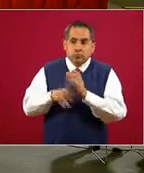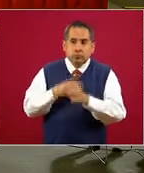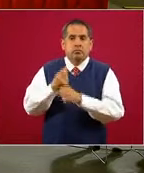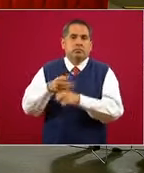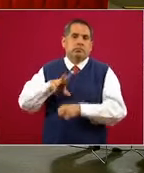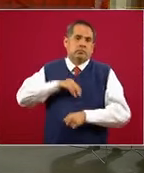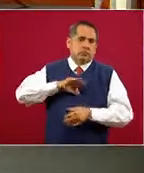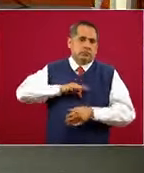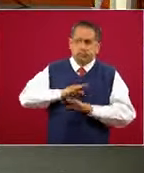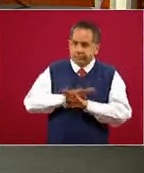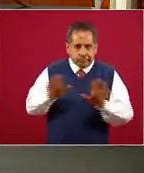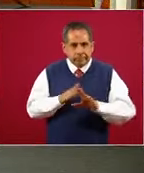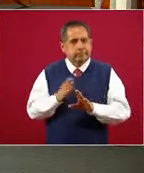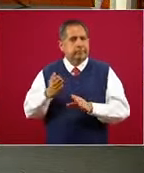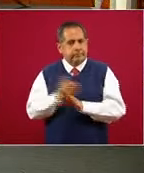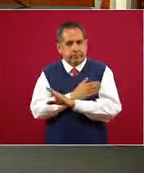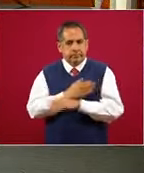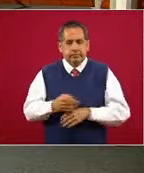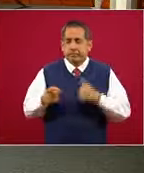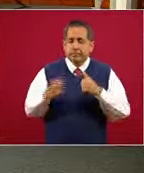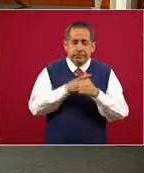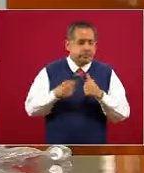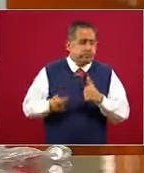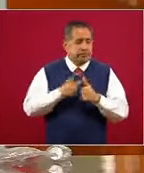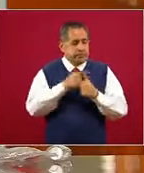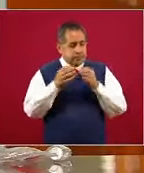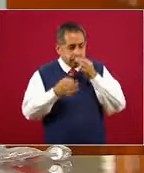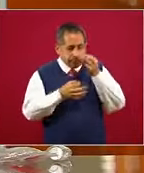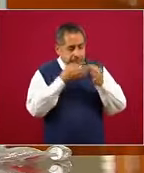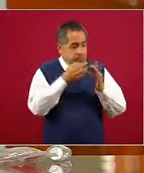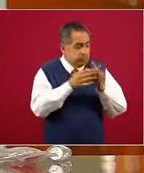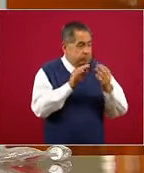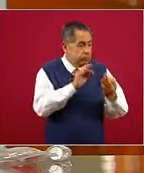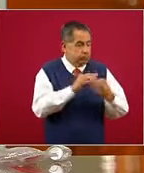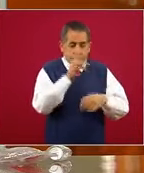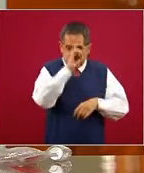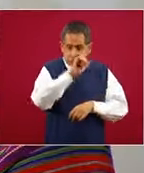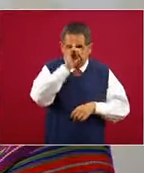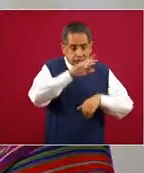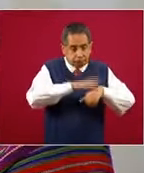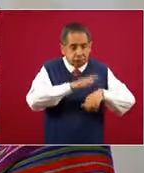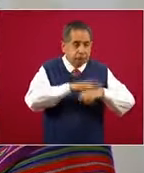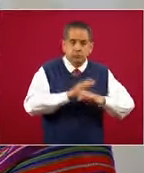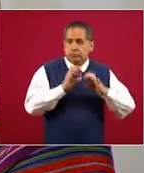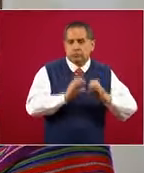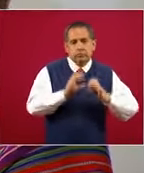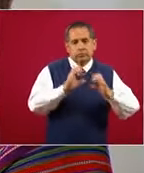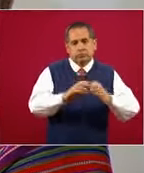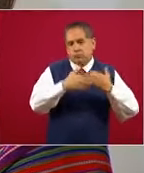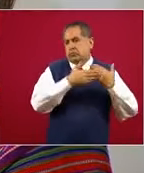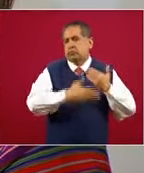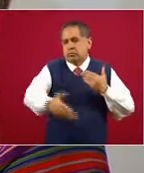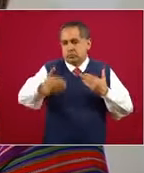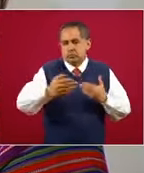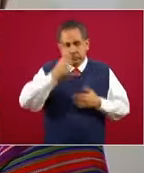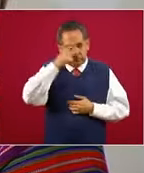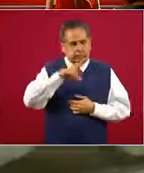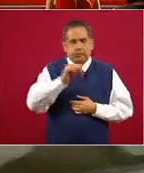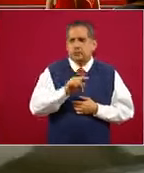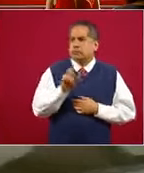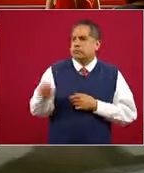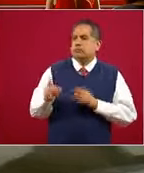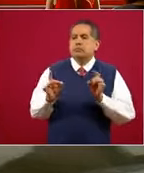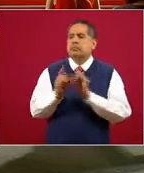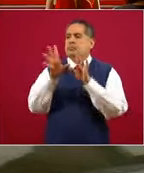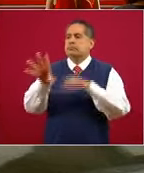desde el principio, desde la primera consultoría, se darán las indicaciones para que las personas eviten